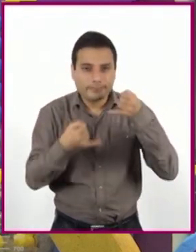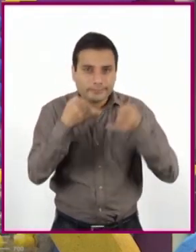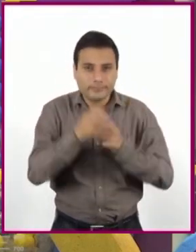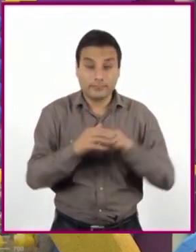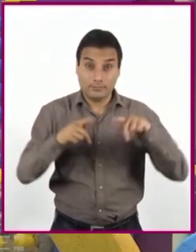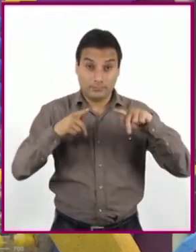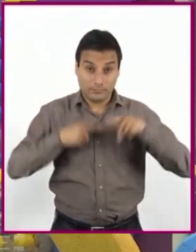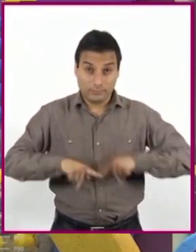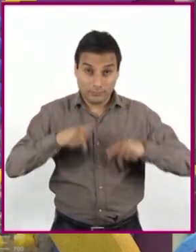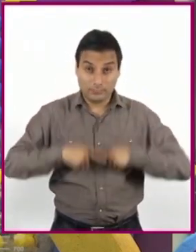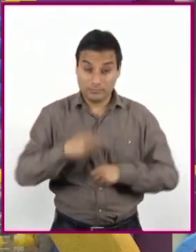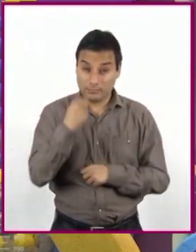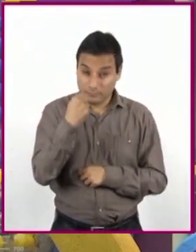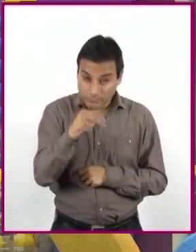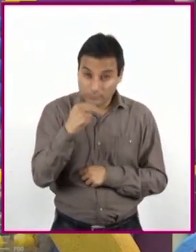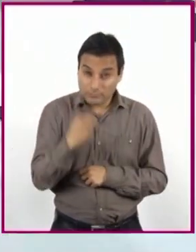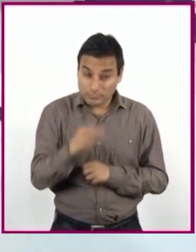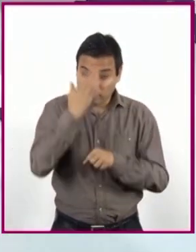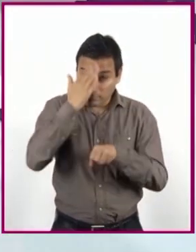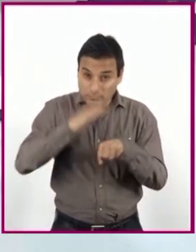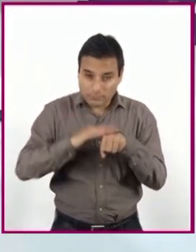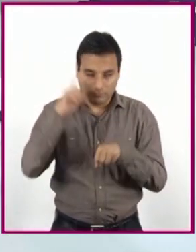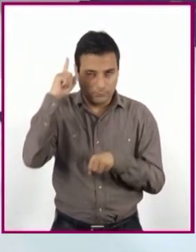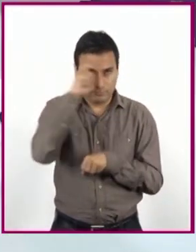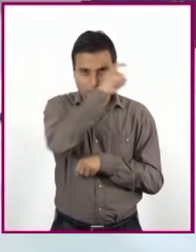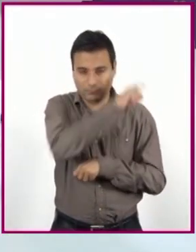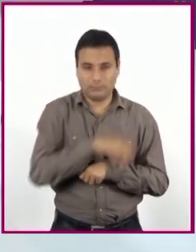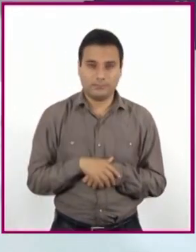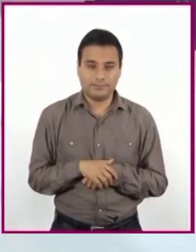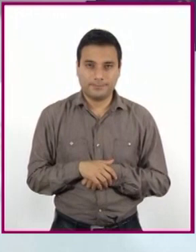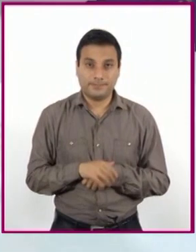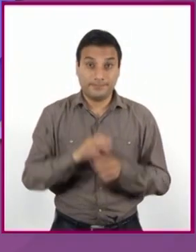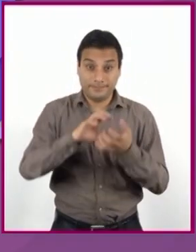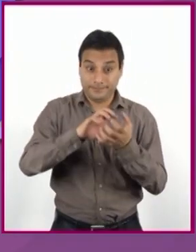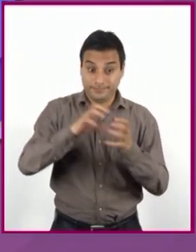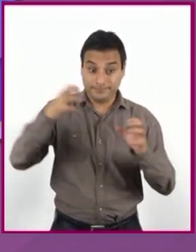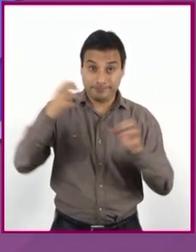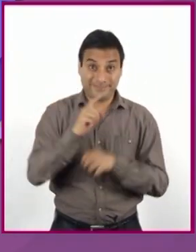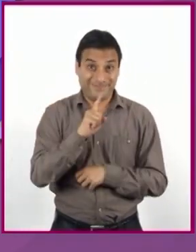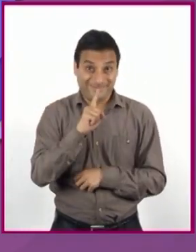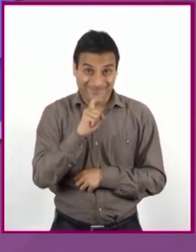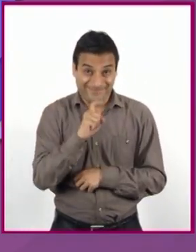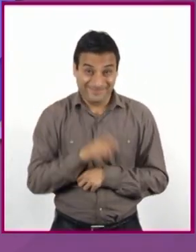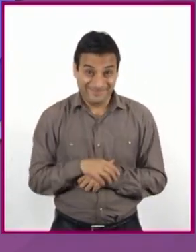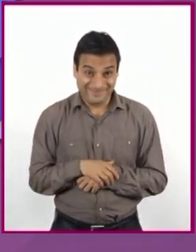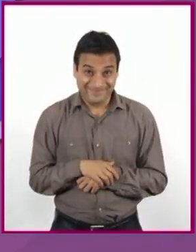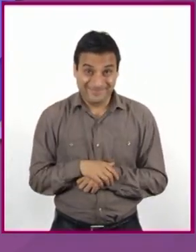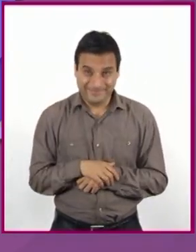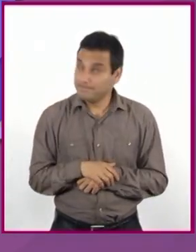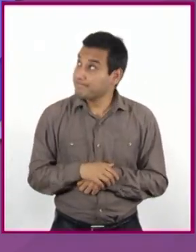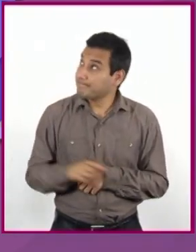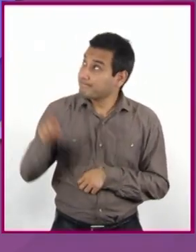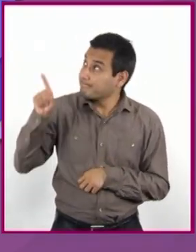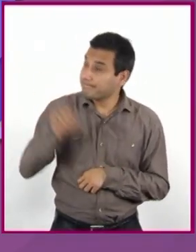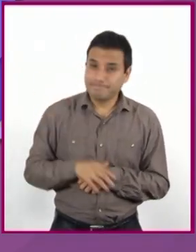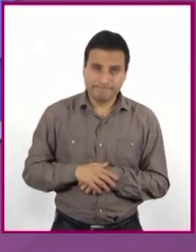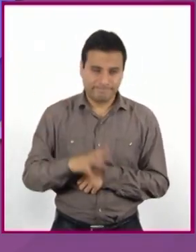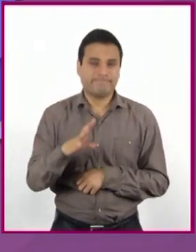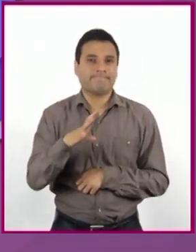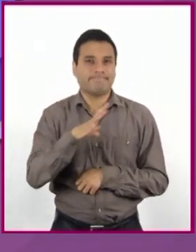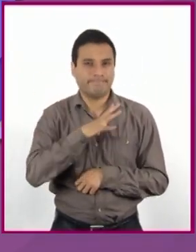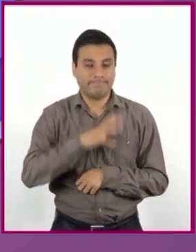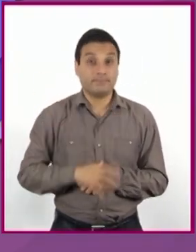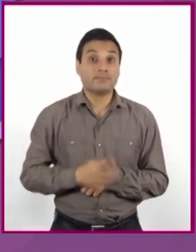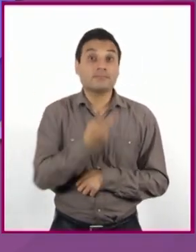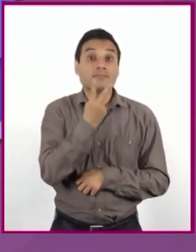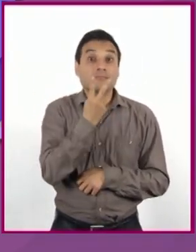aprenderse los nombres de todos los compuestos. En el caso de la molécula del agua, como ya hemos observado, está compuesta por